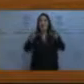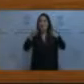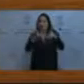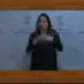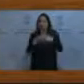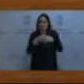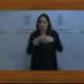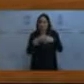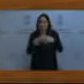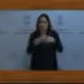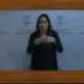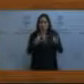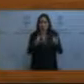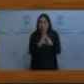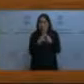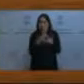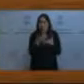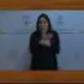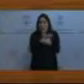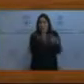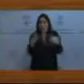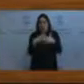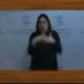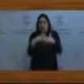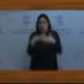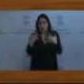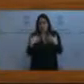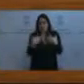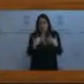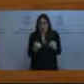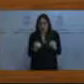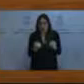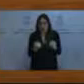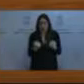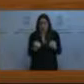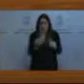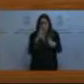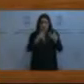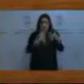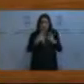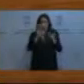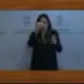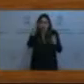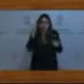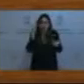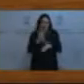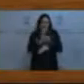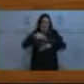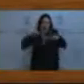de la ciudadanía, de los usuarios de la sanidad y de los asturianos en general.